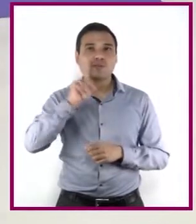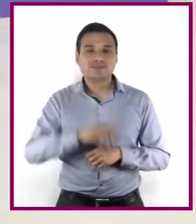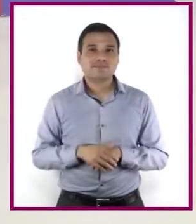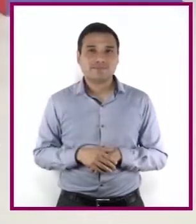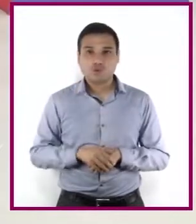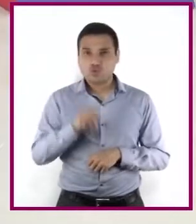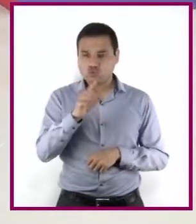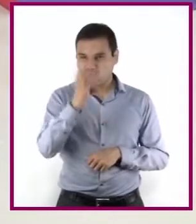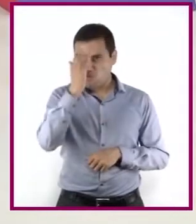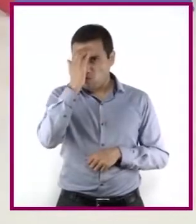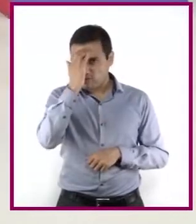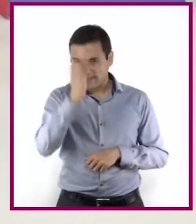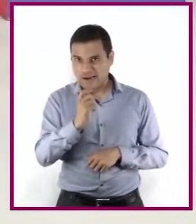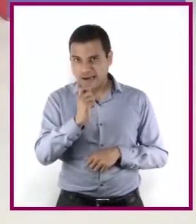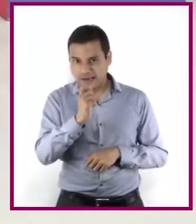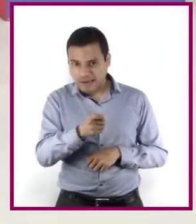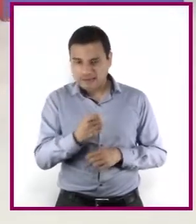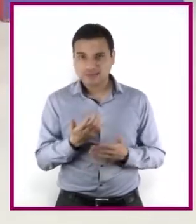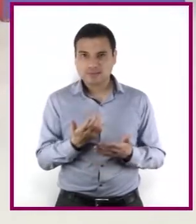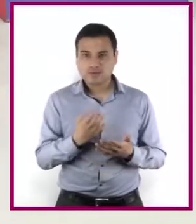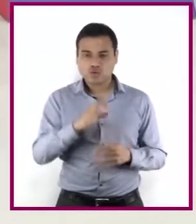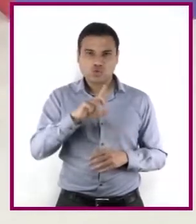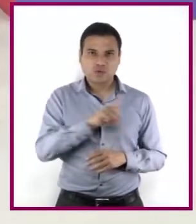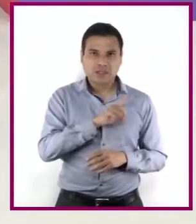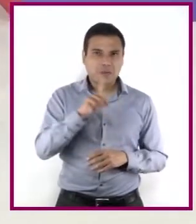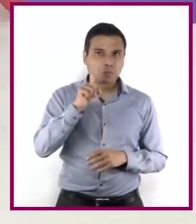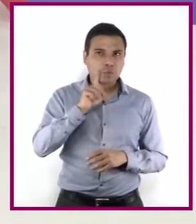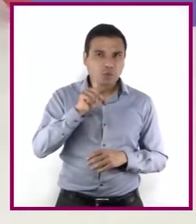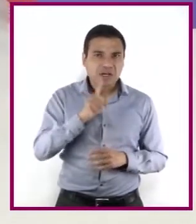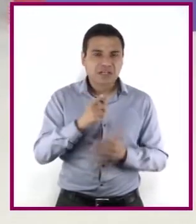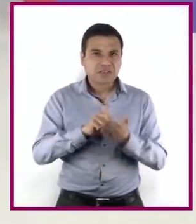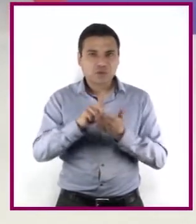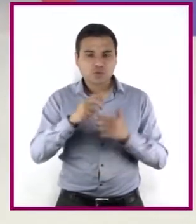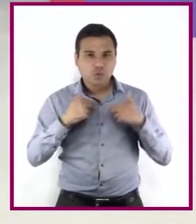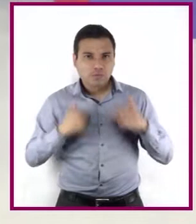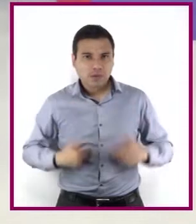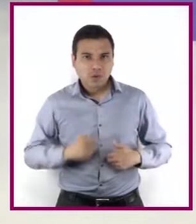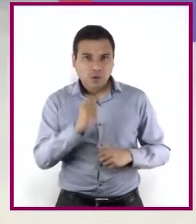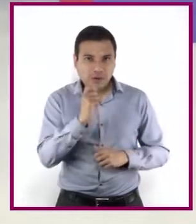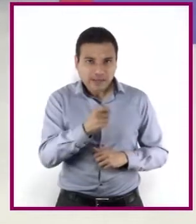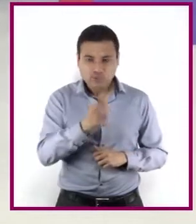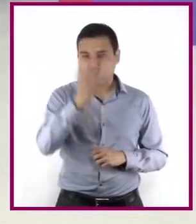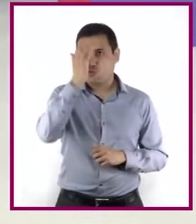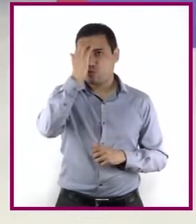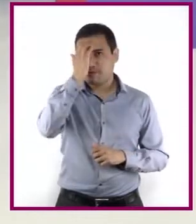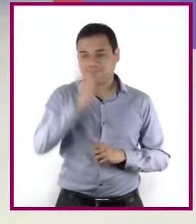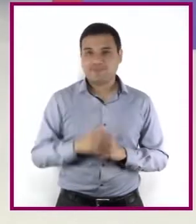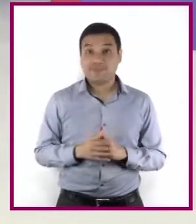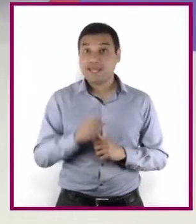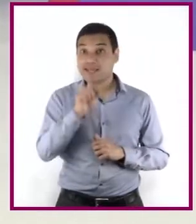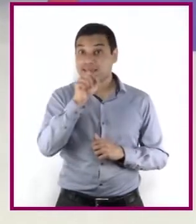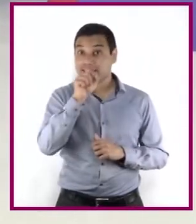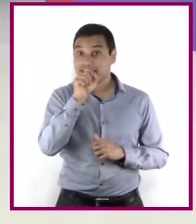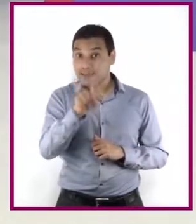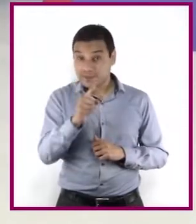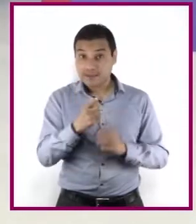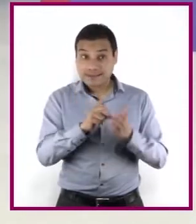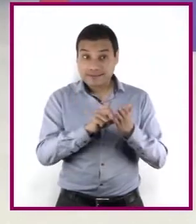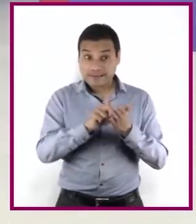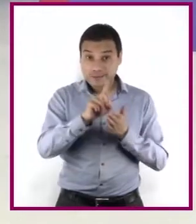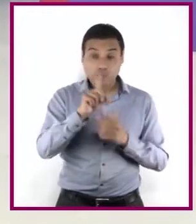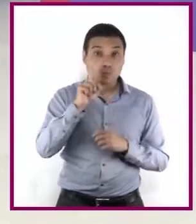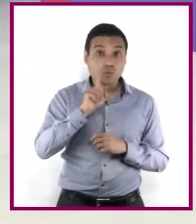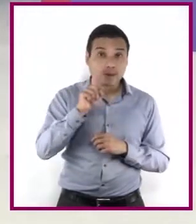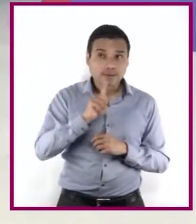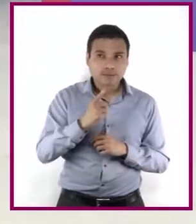ejercicio, la ciudadanía y derechos humanos de las mujeres, así como su vínculo con la igualdad y no